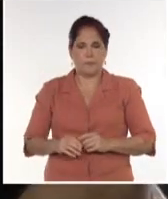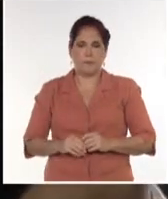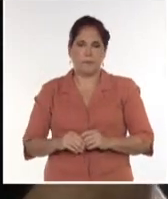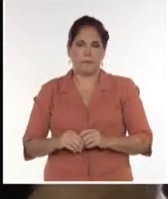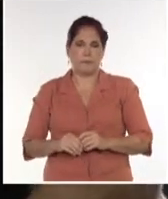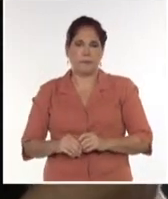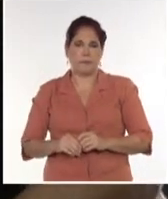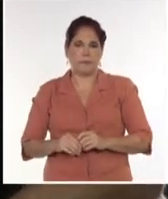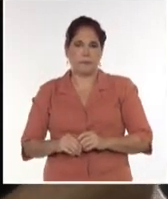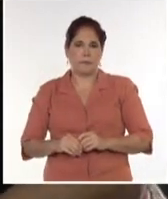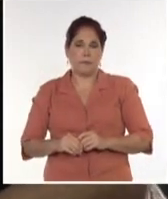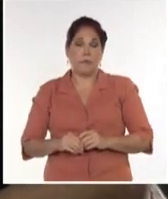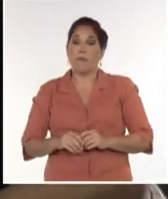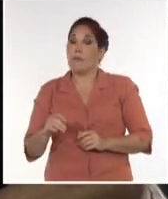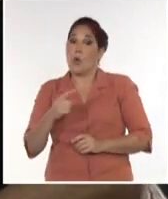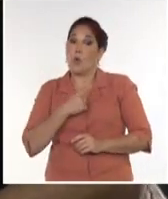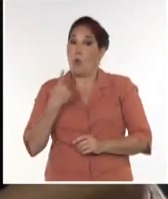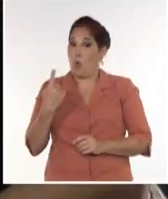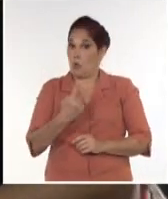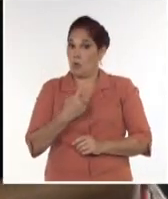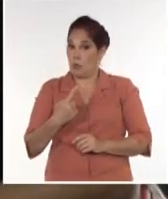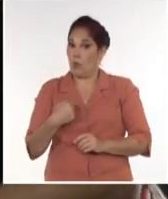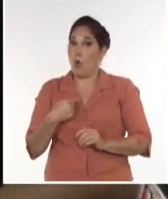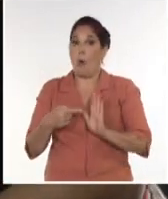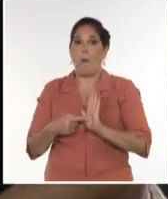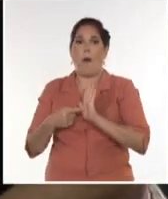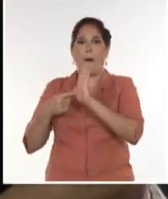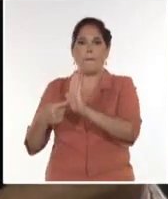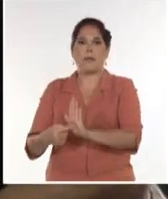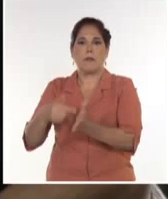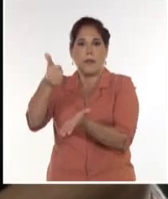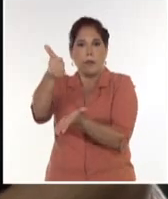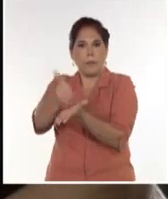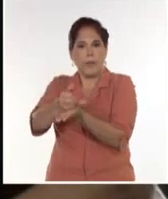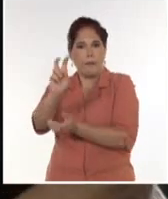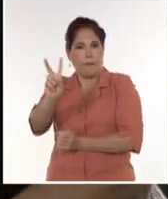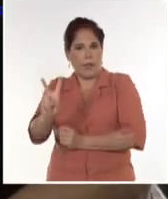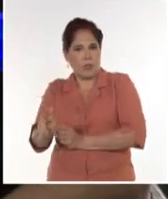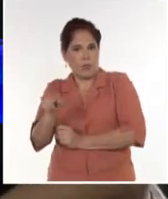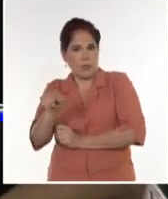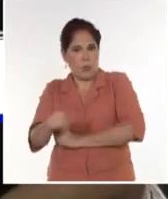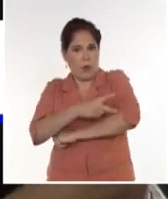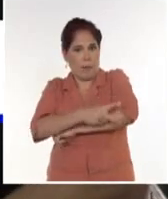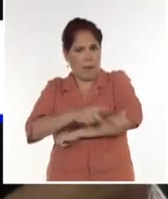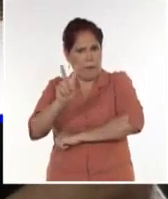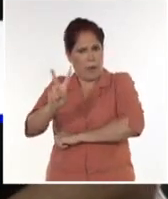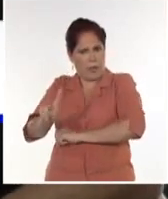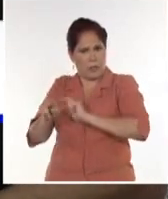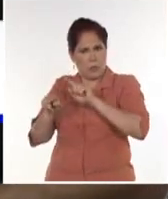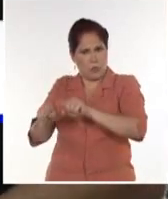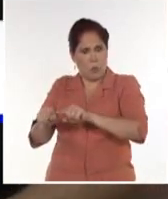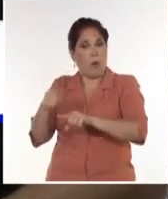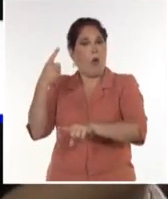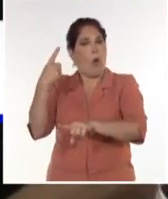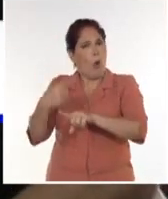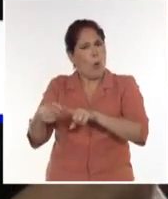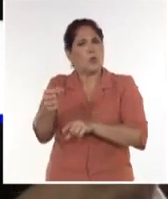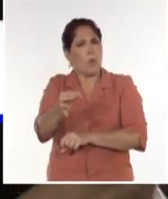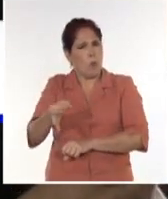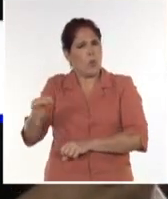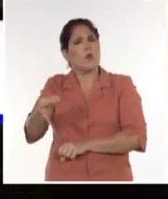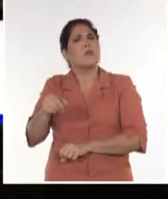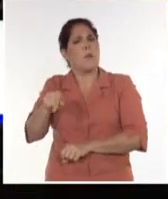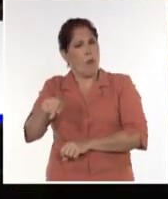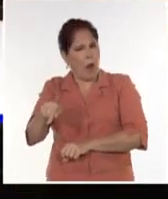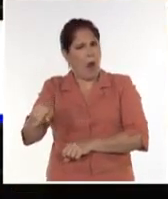Bueno, Clowncierto no solo se estará presentando en Caracas, sino estaremos también en Miranda, La Guaira y Carabobo,